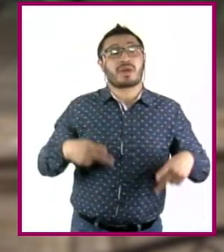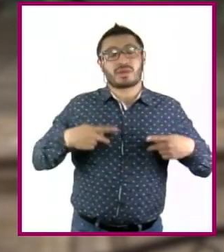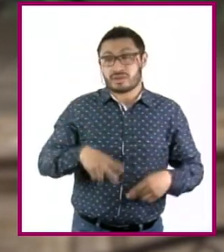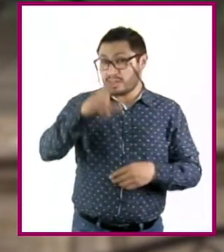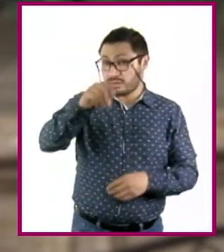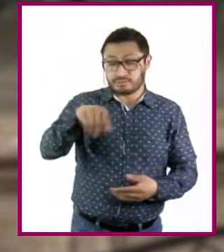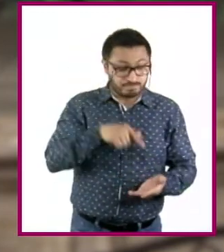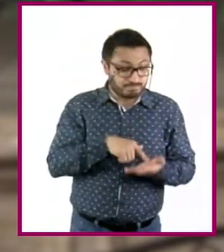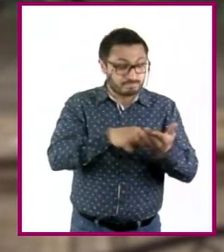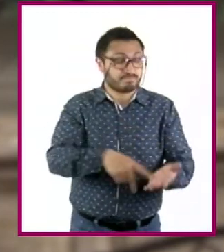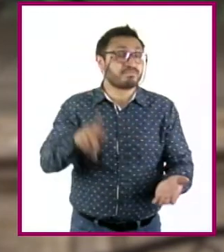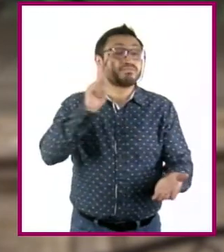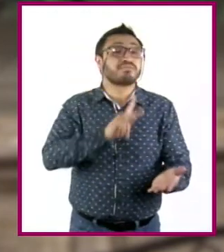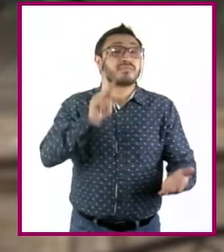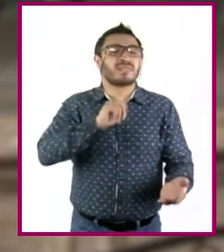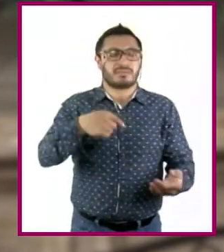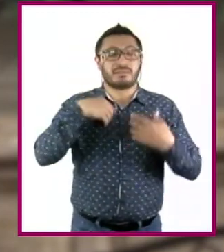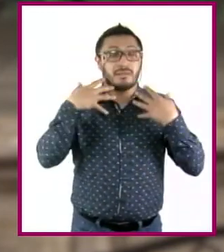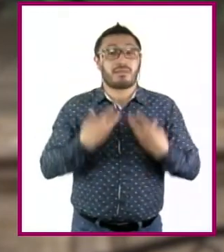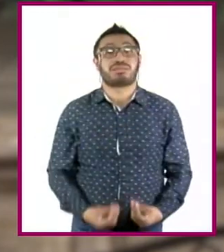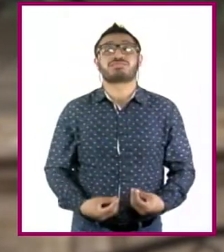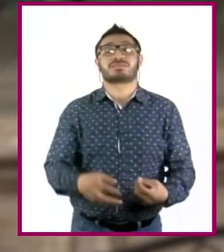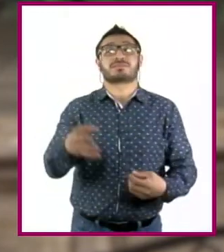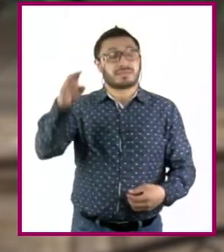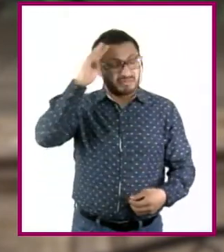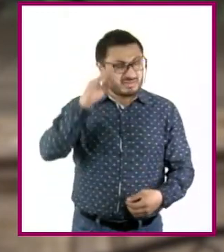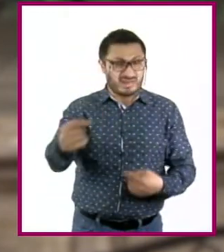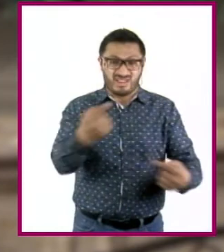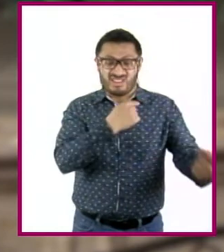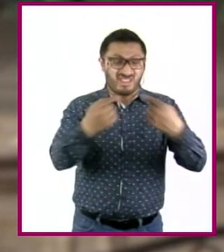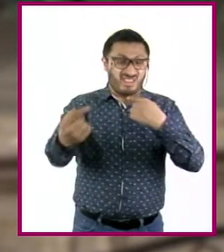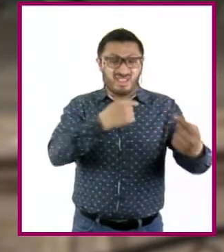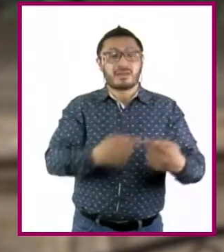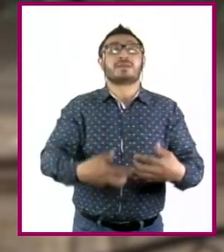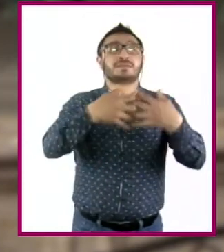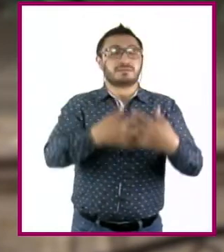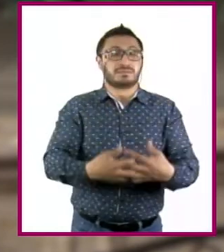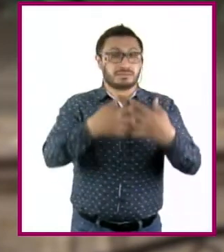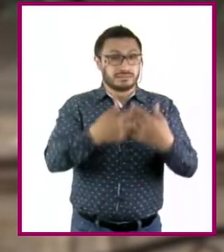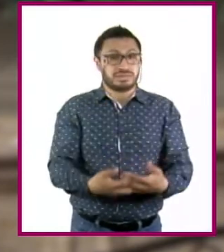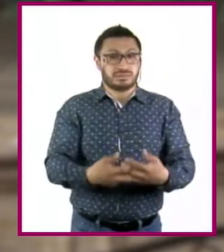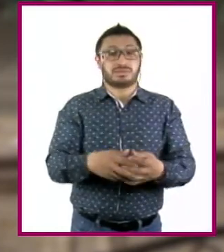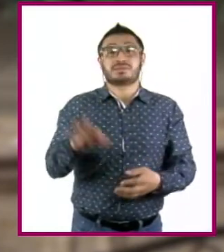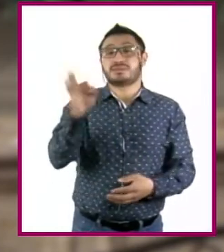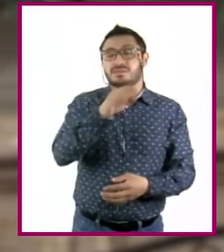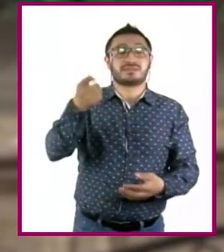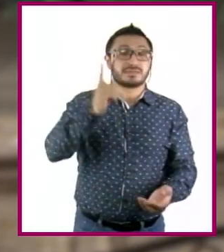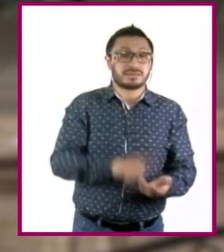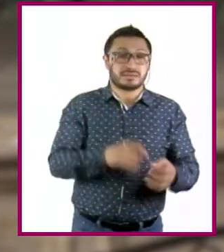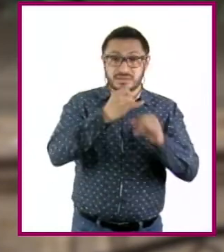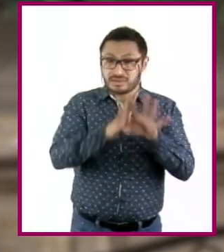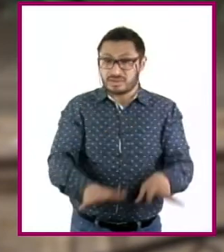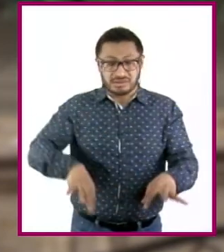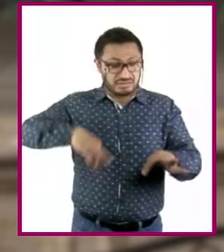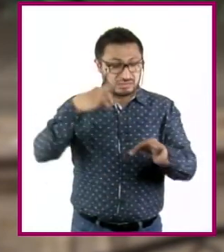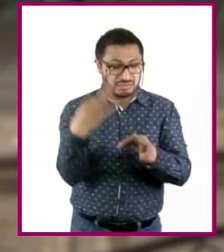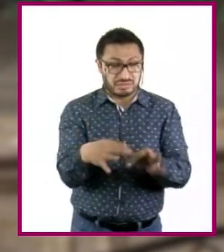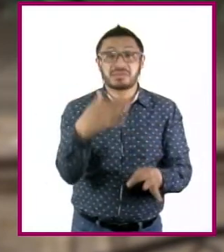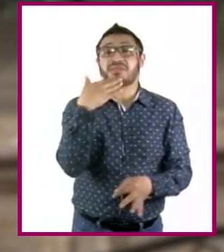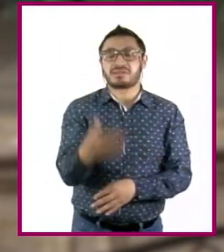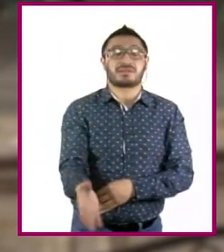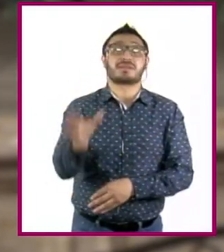hechos. Me asusta mucho más pensar que lo que me juzgue sea una máquina, que aunque tenga todos los datos correctos, no